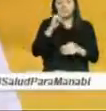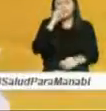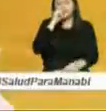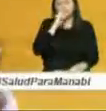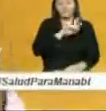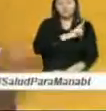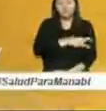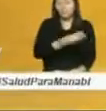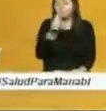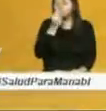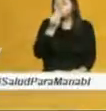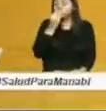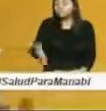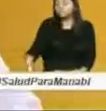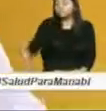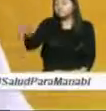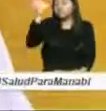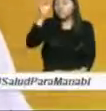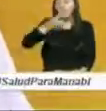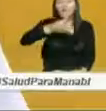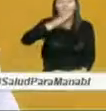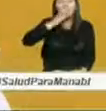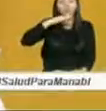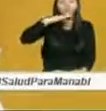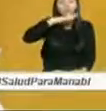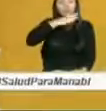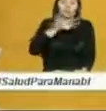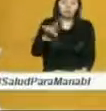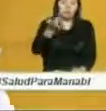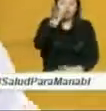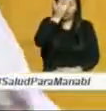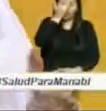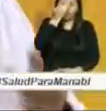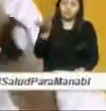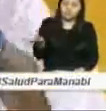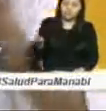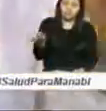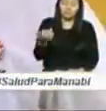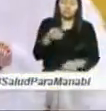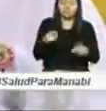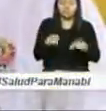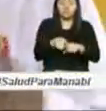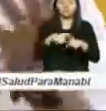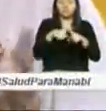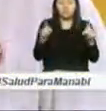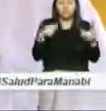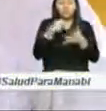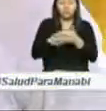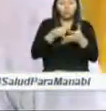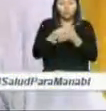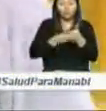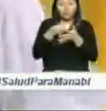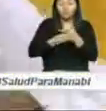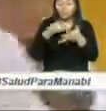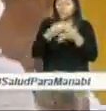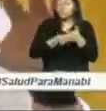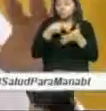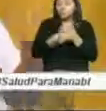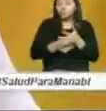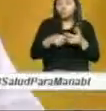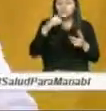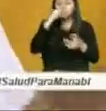buena alimentación, que si toma agua no potable, muy probablemente va a estar desnutrido. Entonces, la lucha contra la desnutrición es una lucha de todos